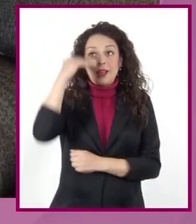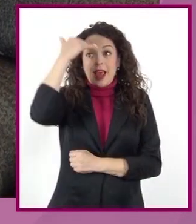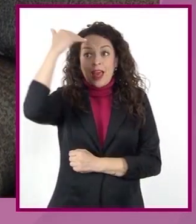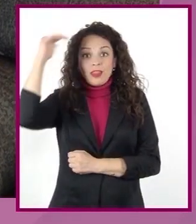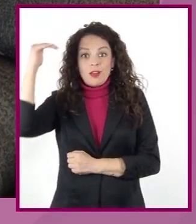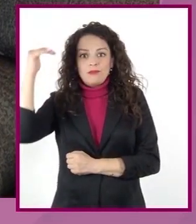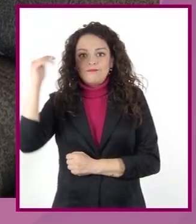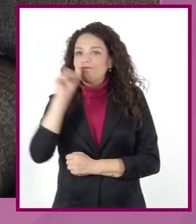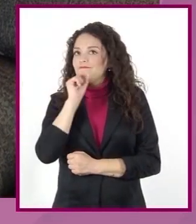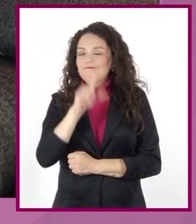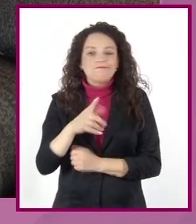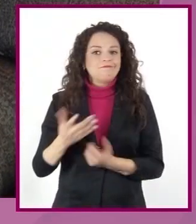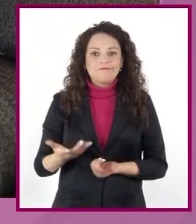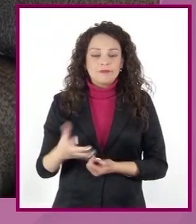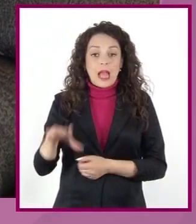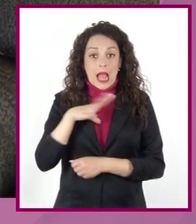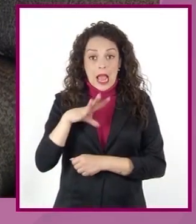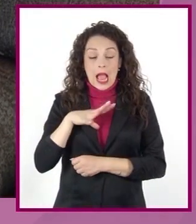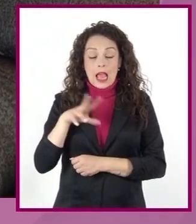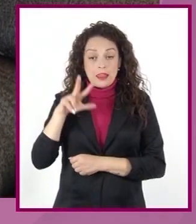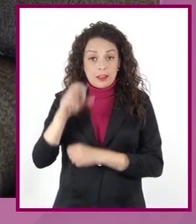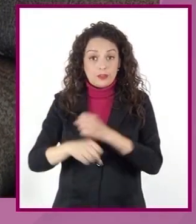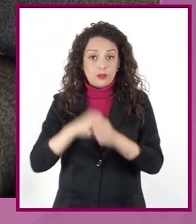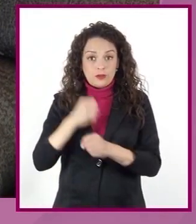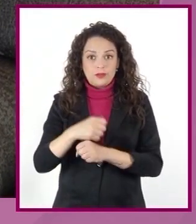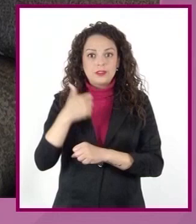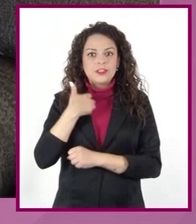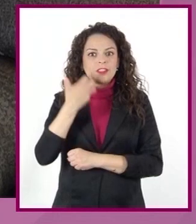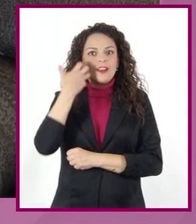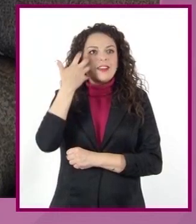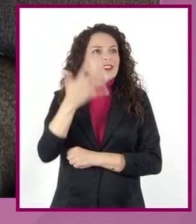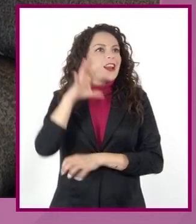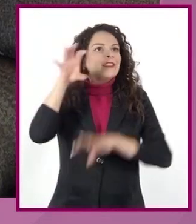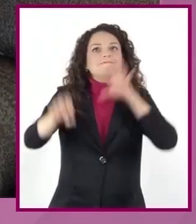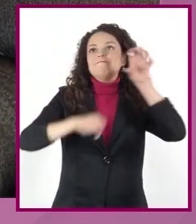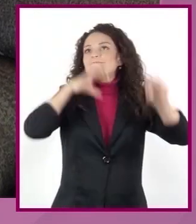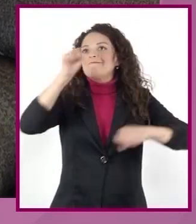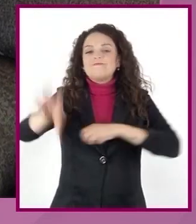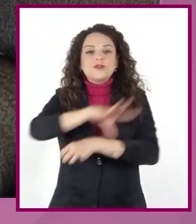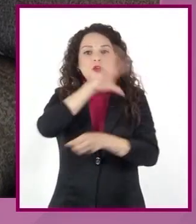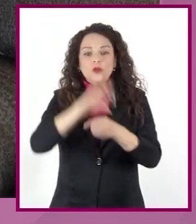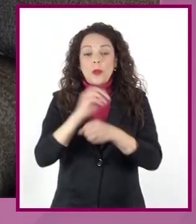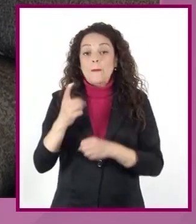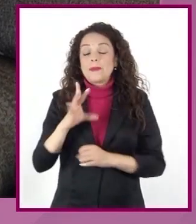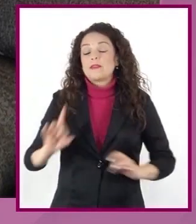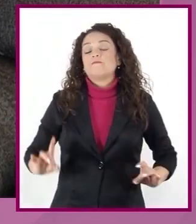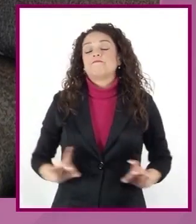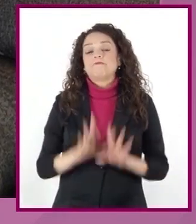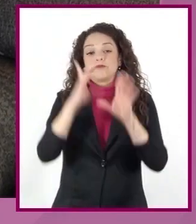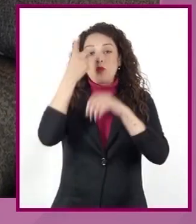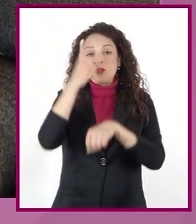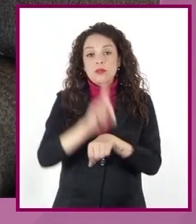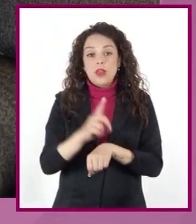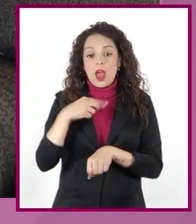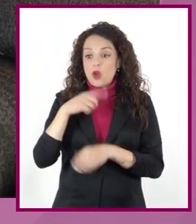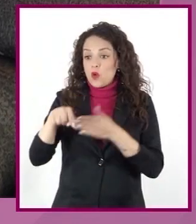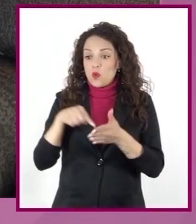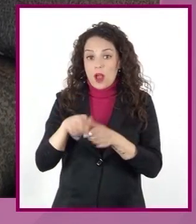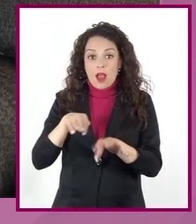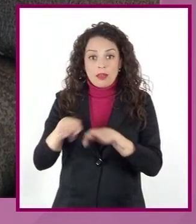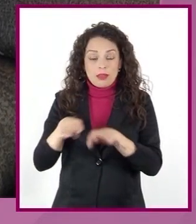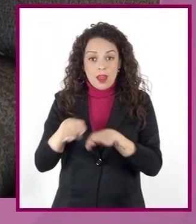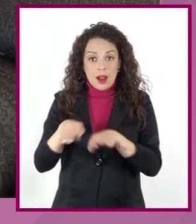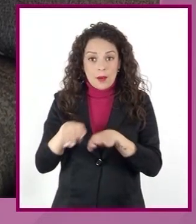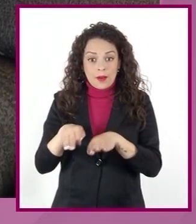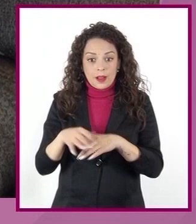vive. Tenía 18 años y sentía que me quería comer al mundo. Pero un día en mi trabajo, por azares del destino de la vida,